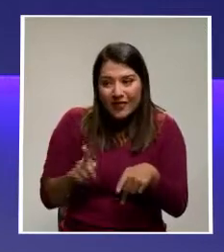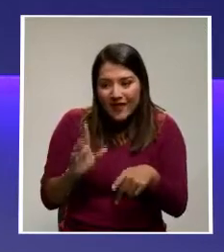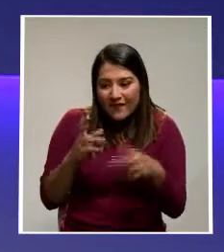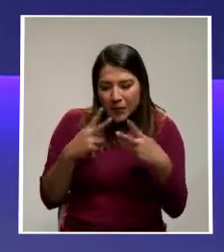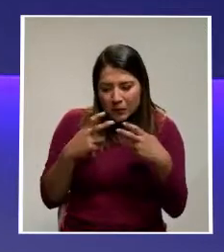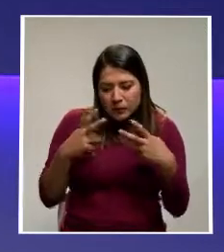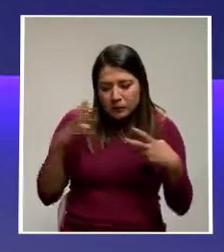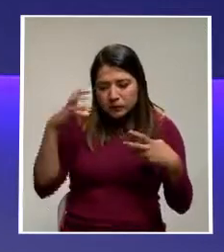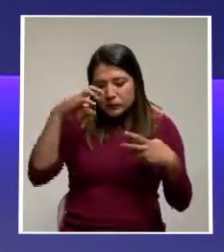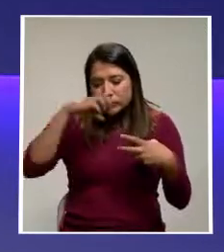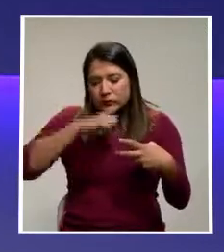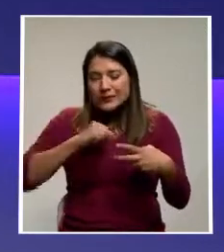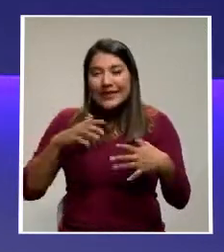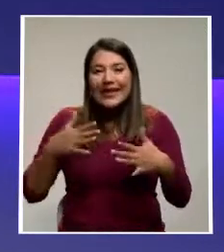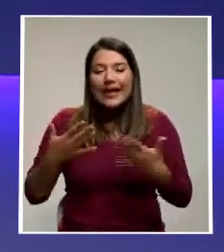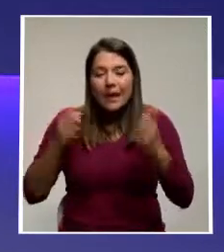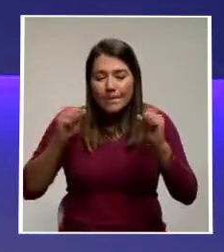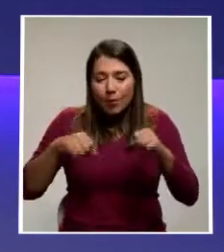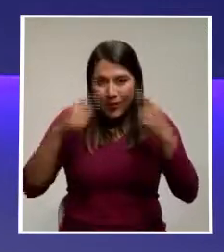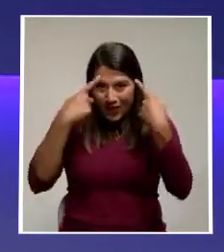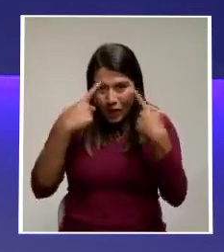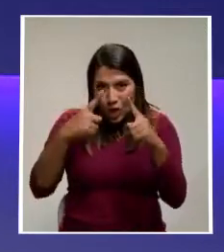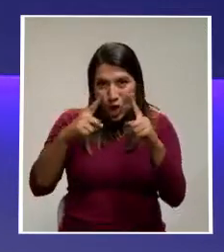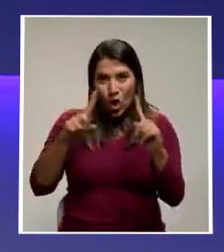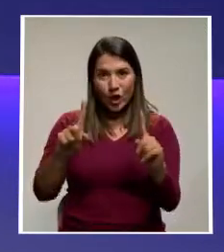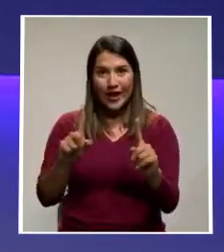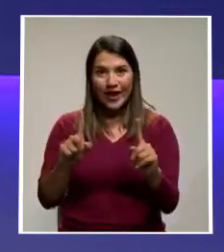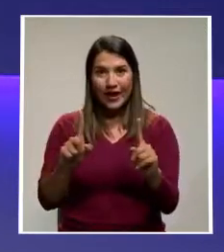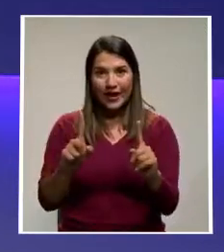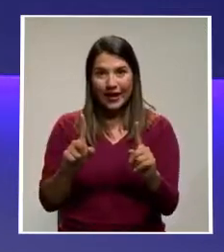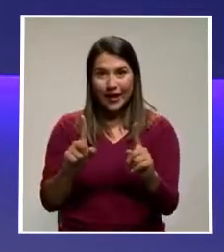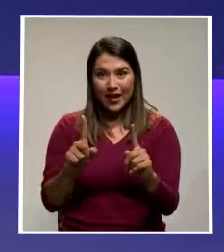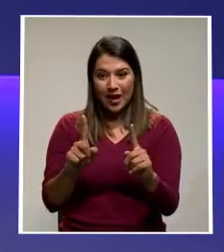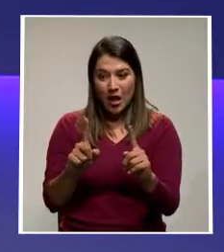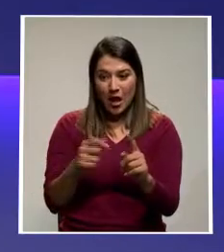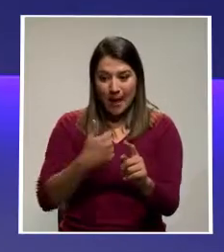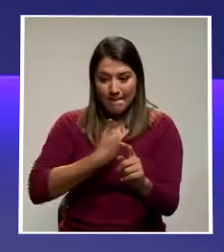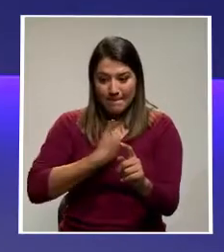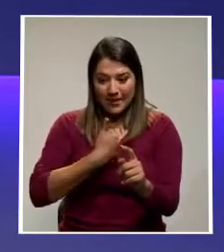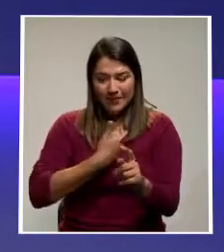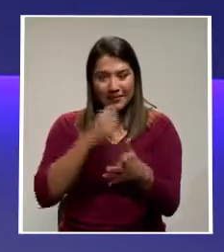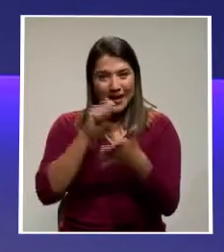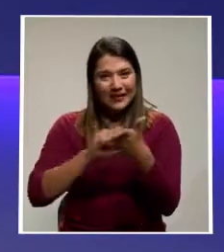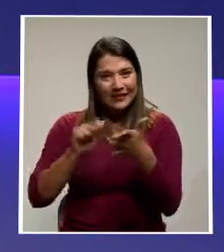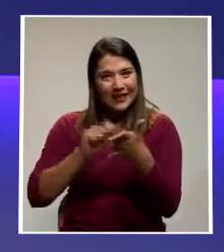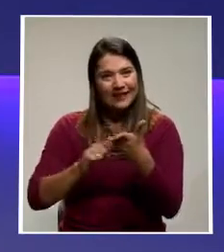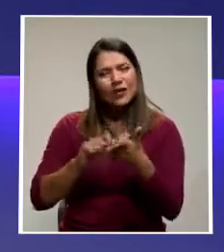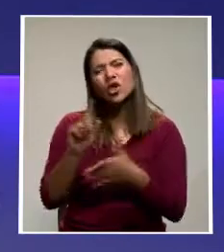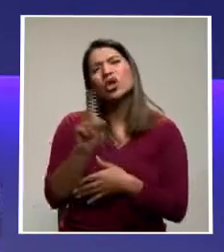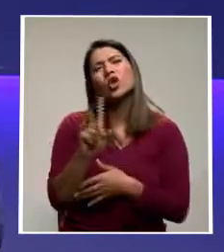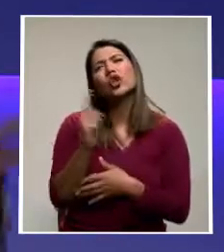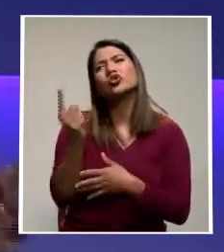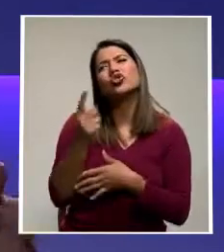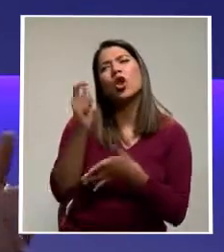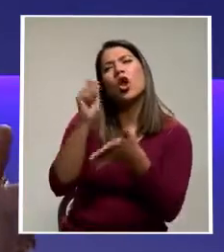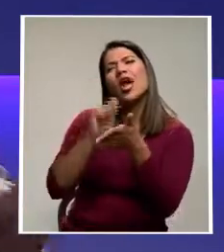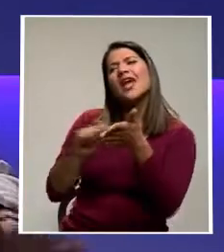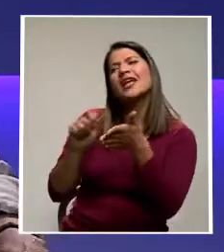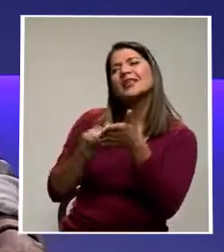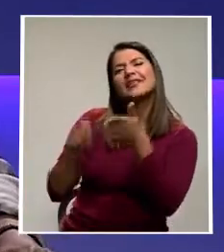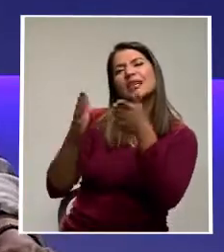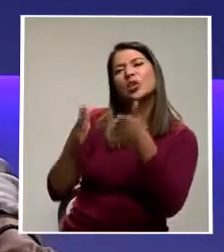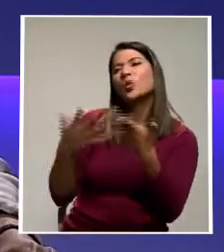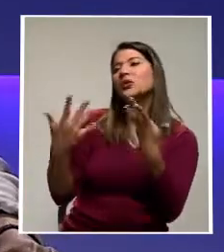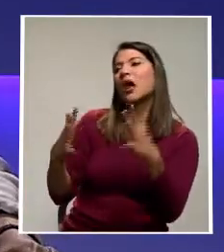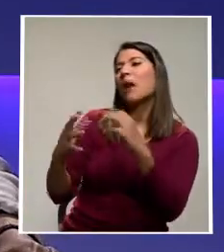pueden conquistar de sí mismas escribiendo. Porque no se trata solo de convertirse en un escritor y publicar o una